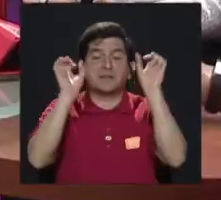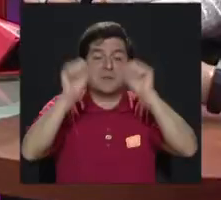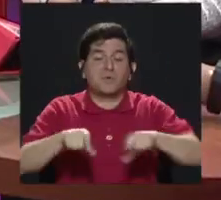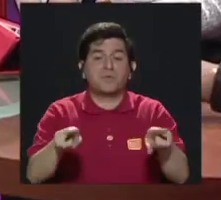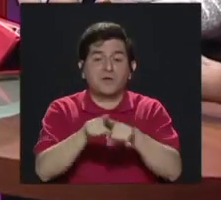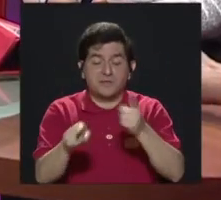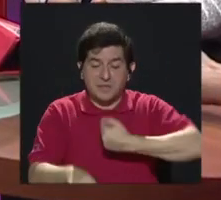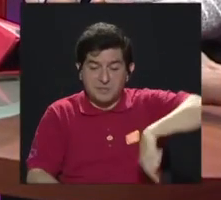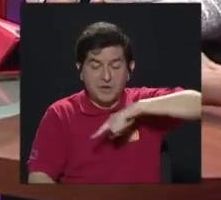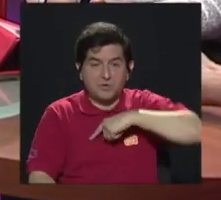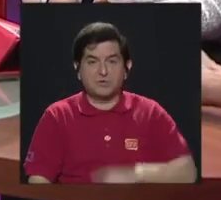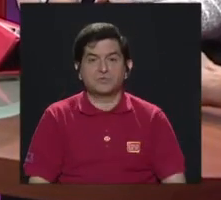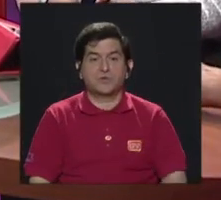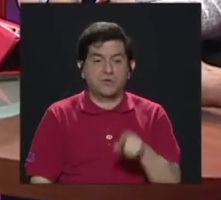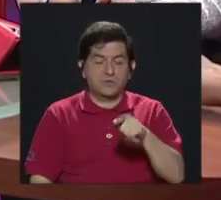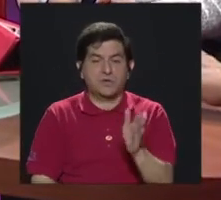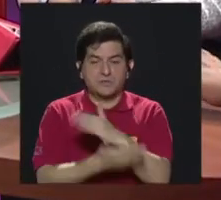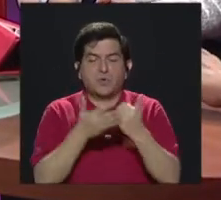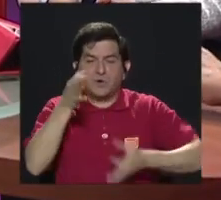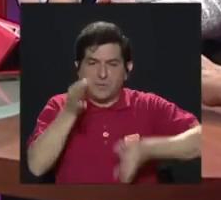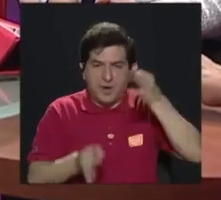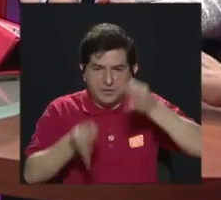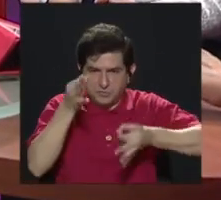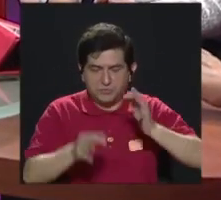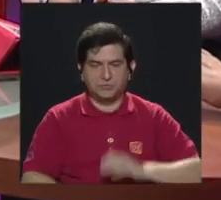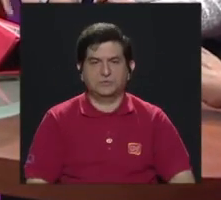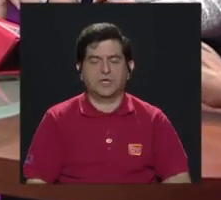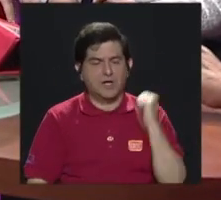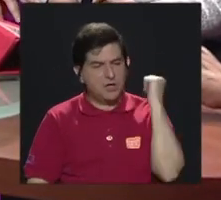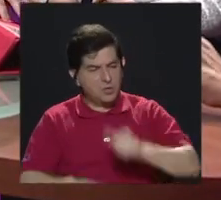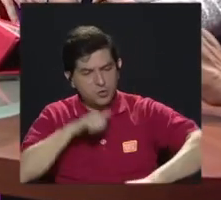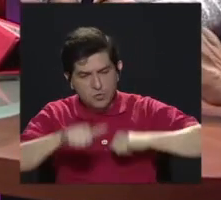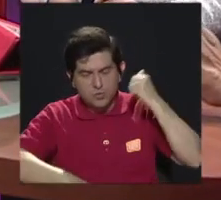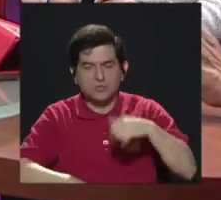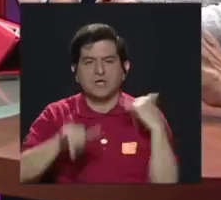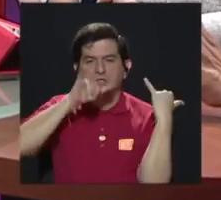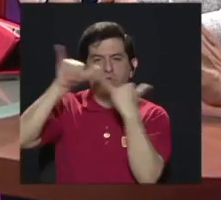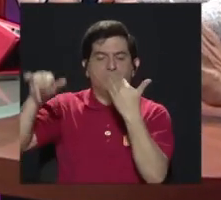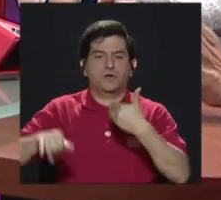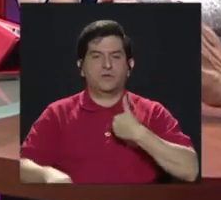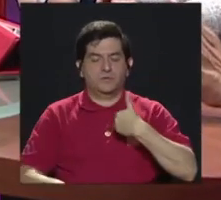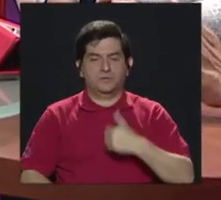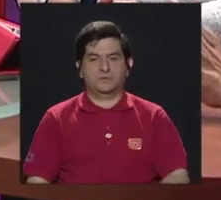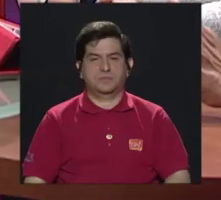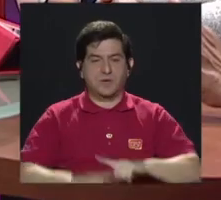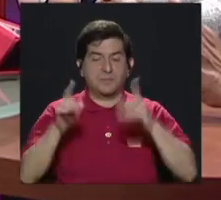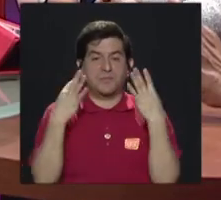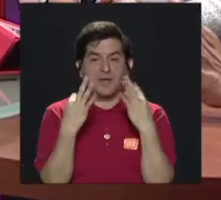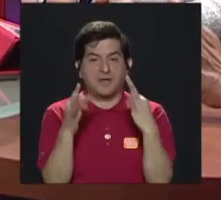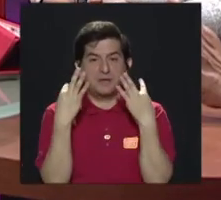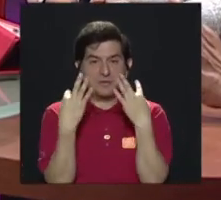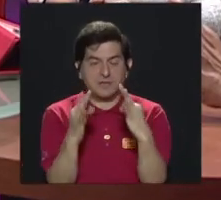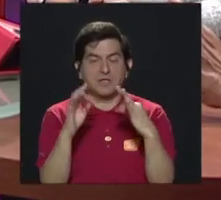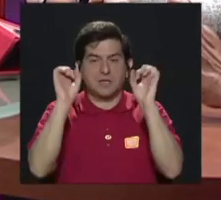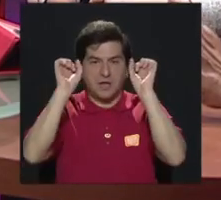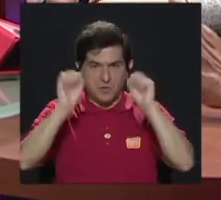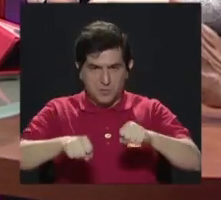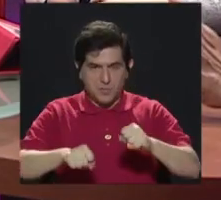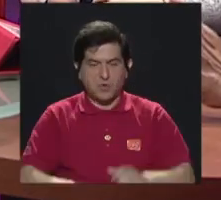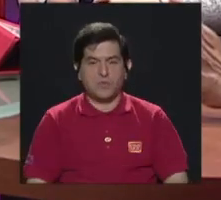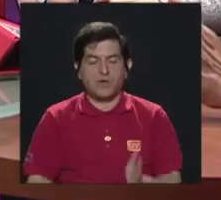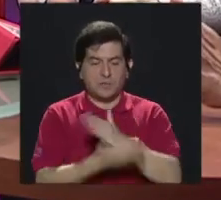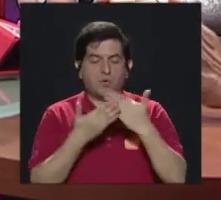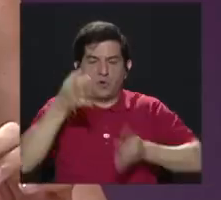también estamos nosotros intentándolo por el lado judicial, ya que luchando con la denuncia que tenemos, pero además tratando de lograrlo por el